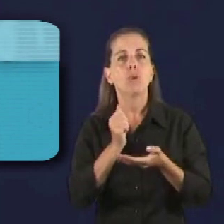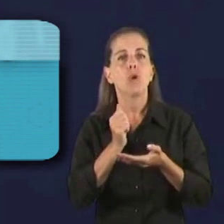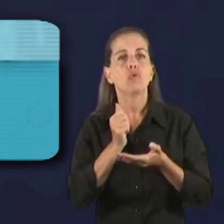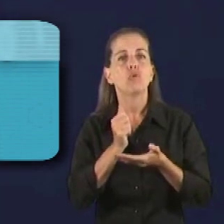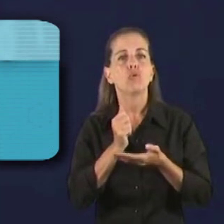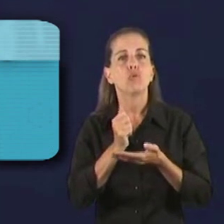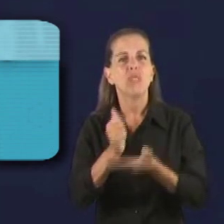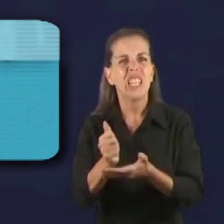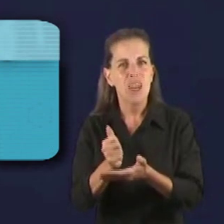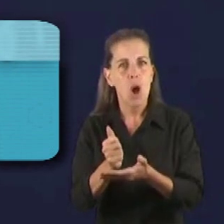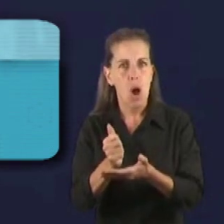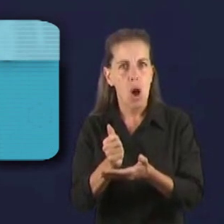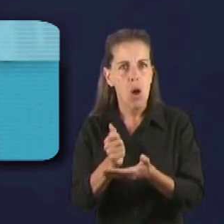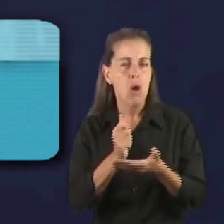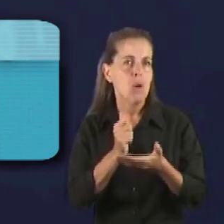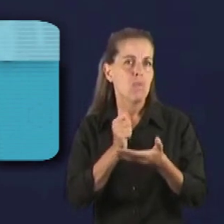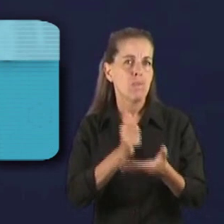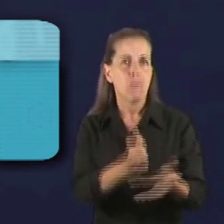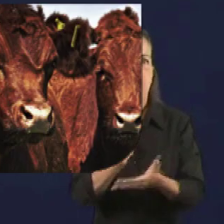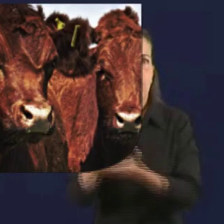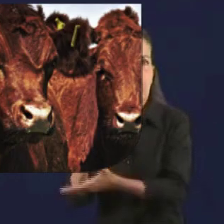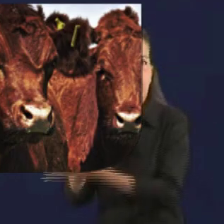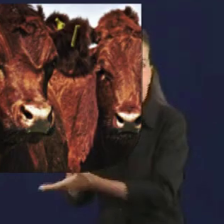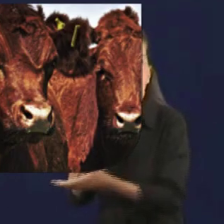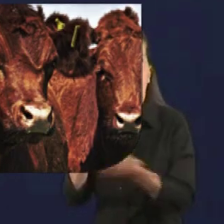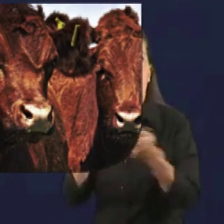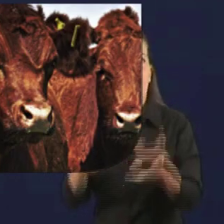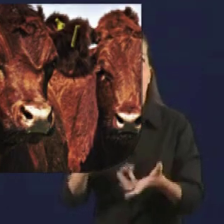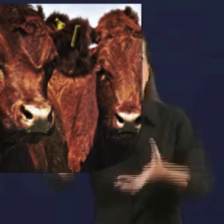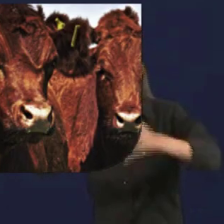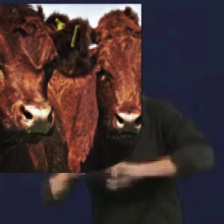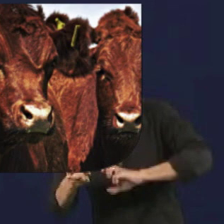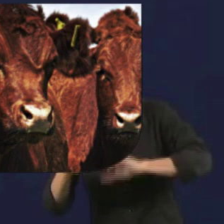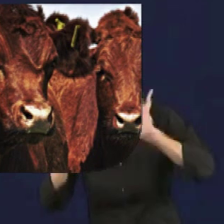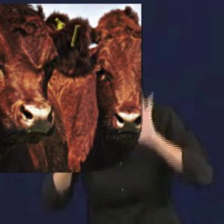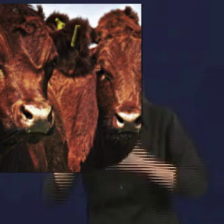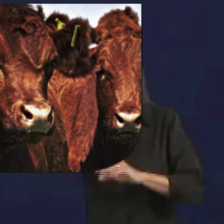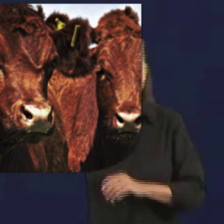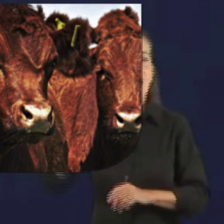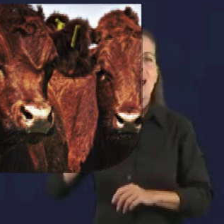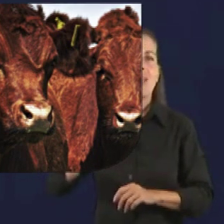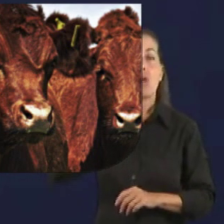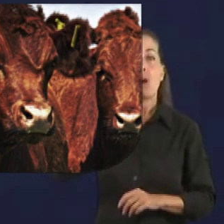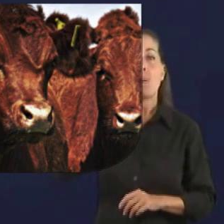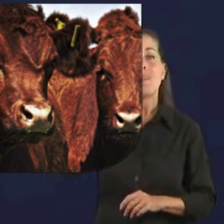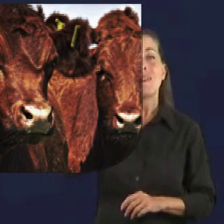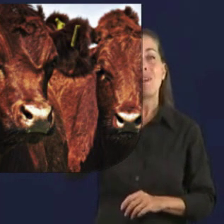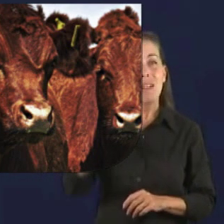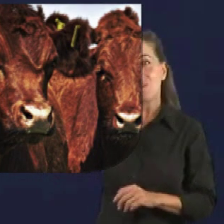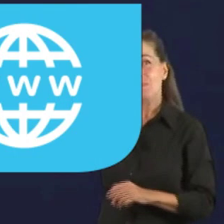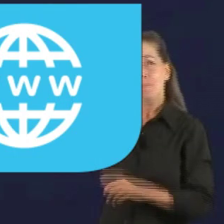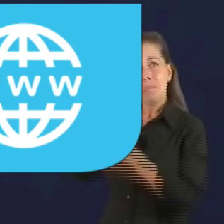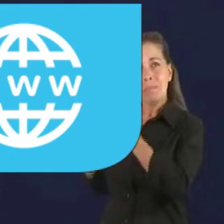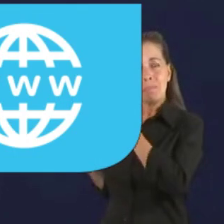están, o el daño que generan muchas veces los subsidios y la distorsión que estos generan. Desde el 2004, cuando